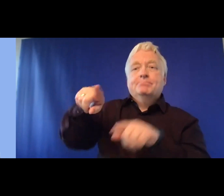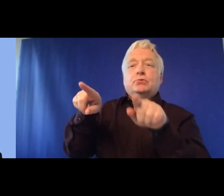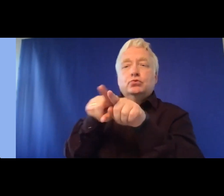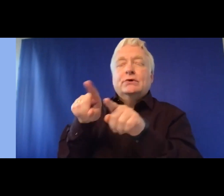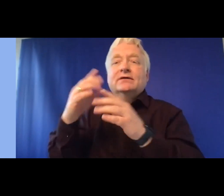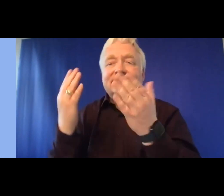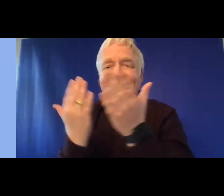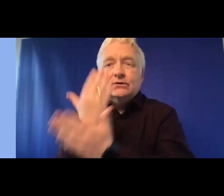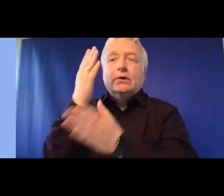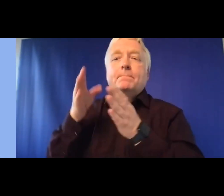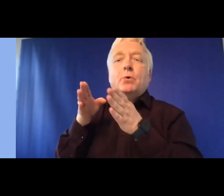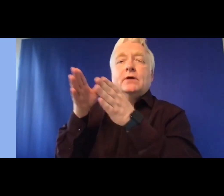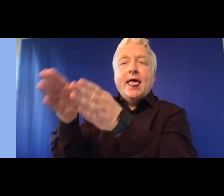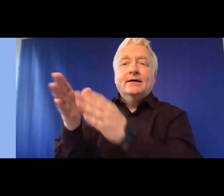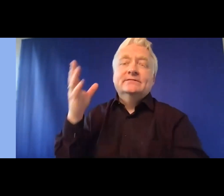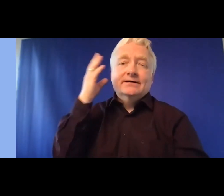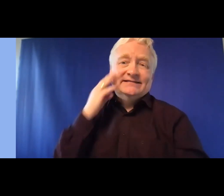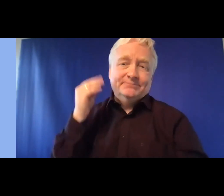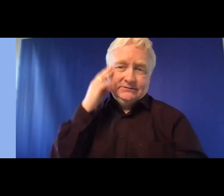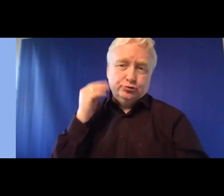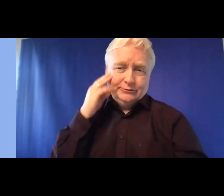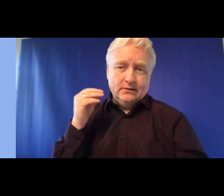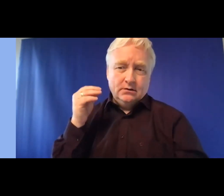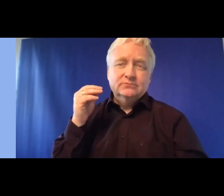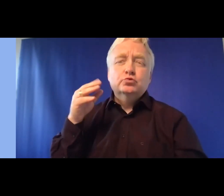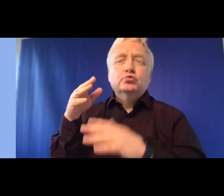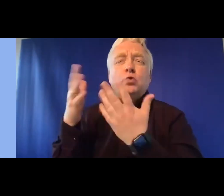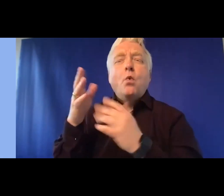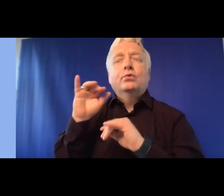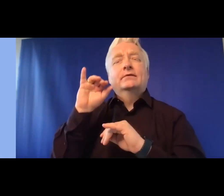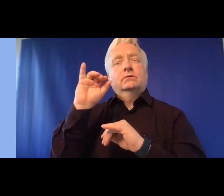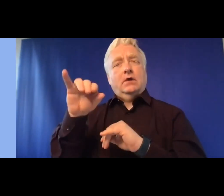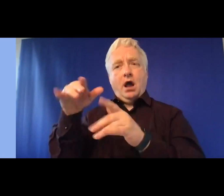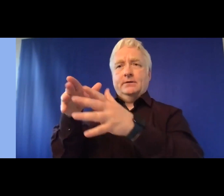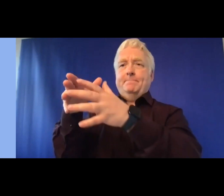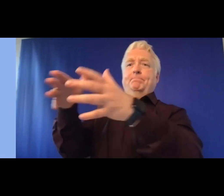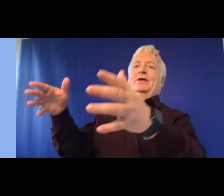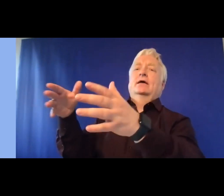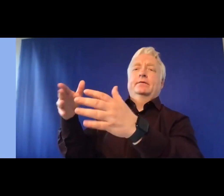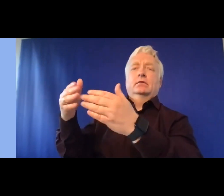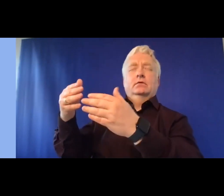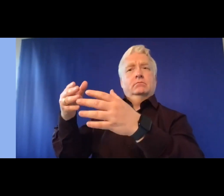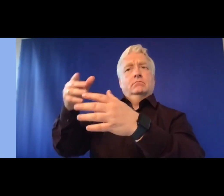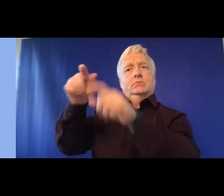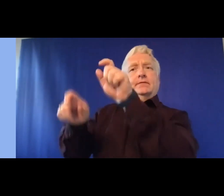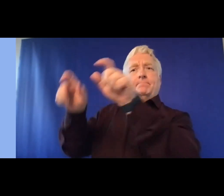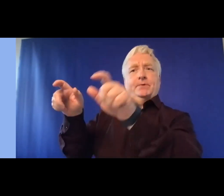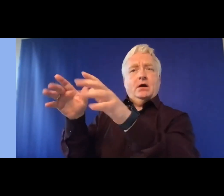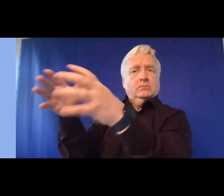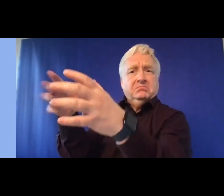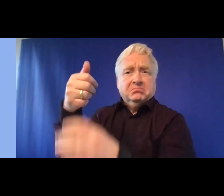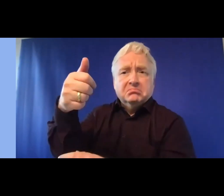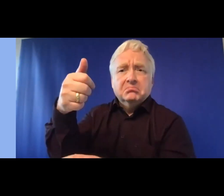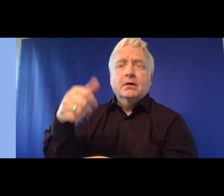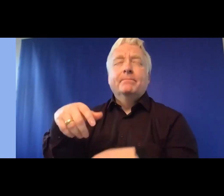como segunda lengua, como L2, y al mismo tiempo como segunda modalidad, ya que su lengua materna es una modalidad